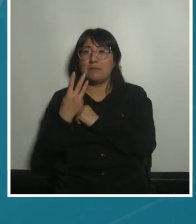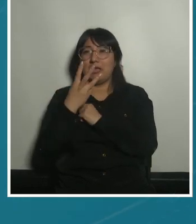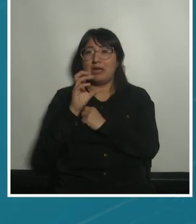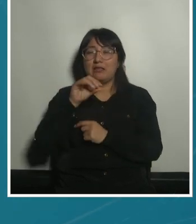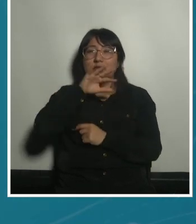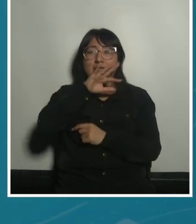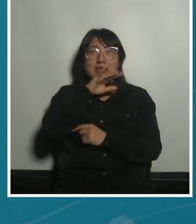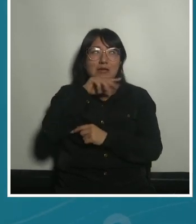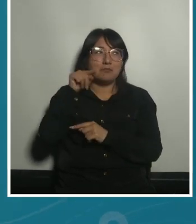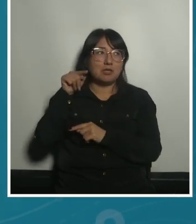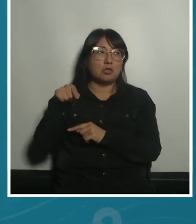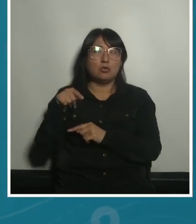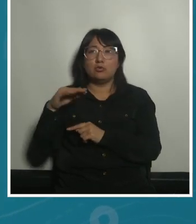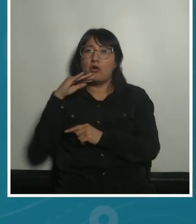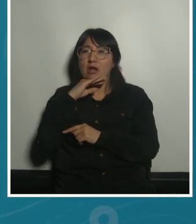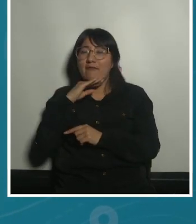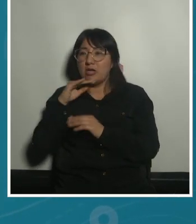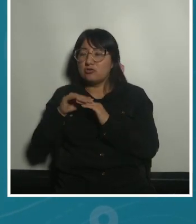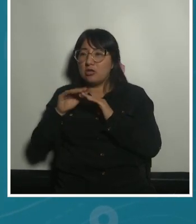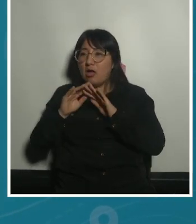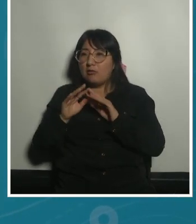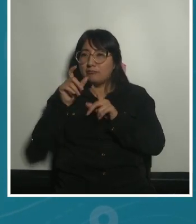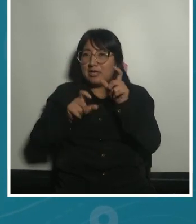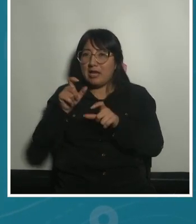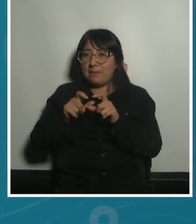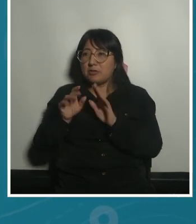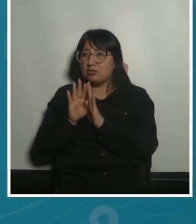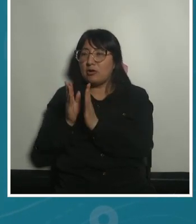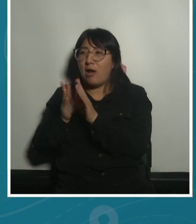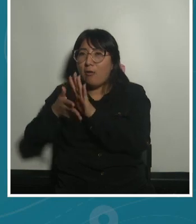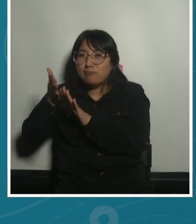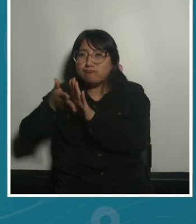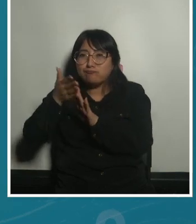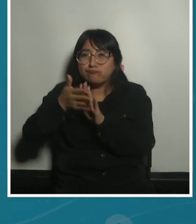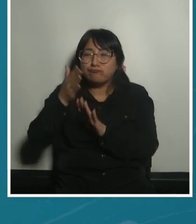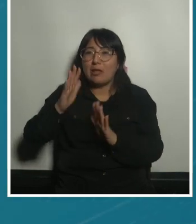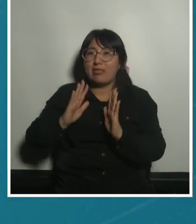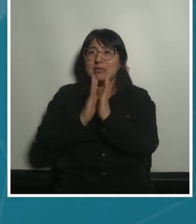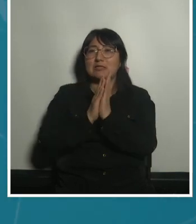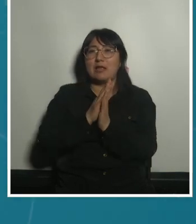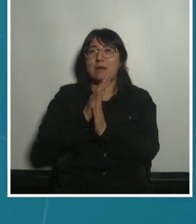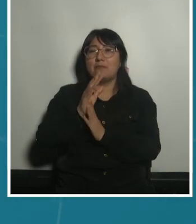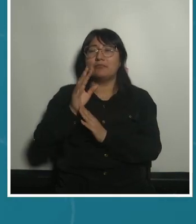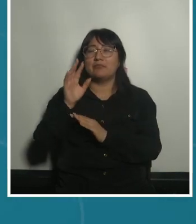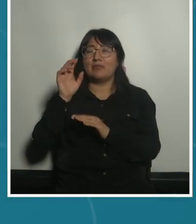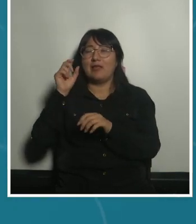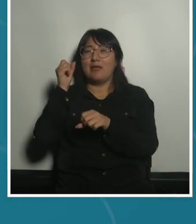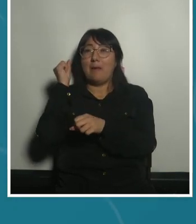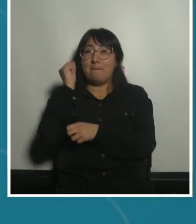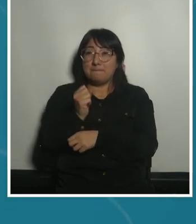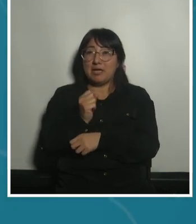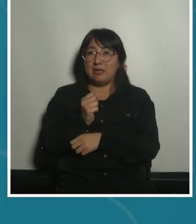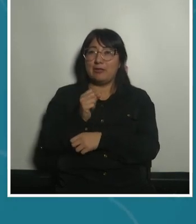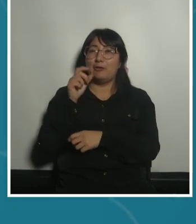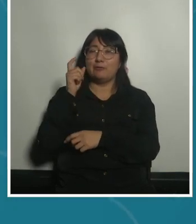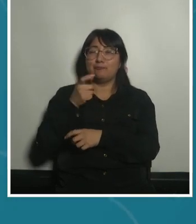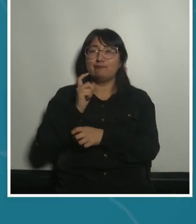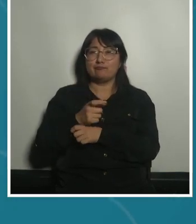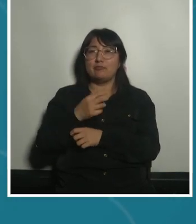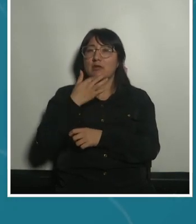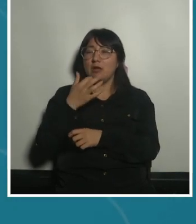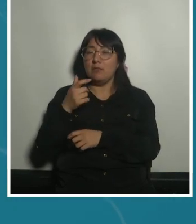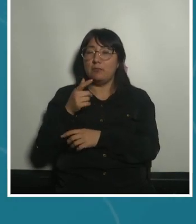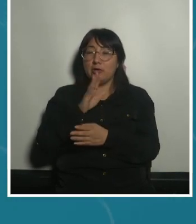minutos la velocidad de evacuación que tiene la gente de San Pedro de la Paz, en la zona de Caleta Lo Roja, porque para llegar a